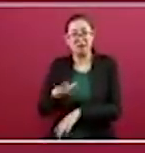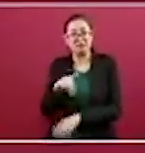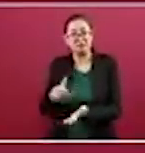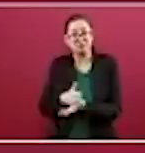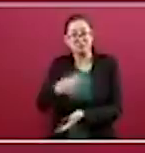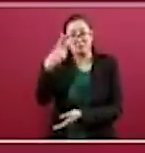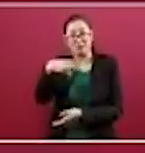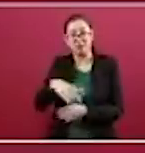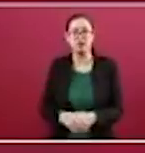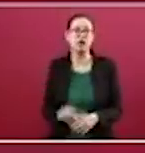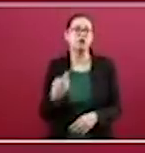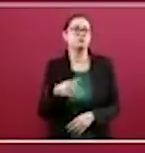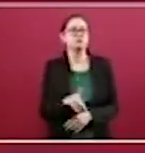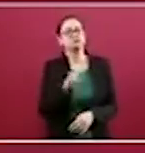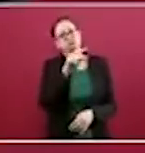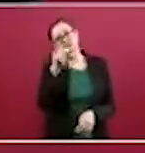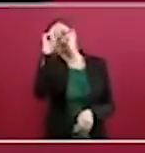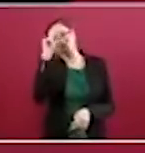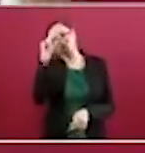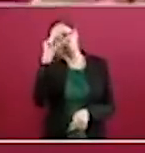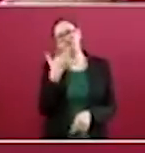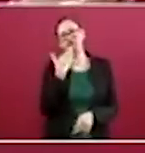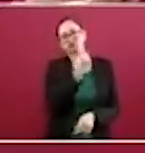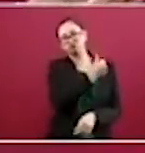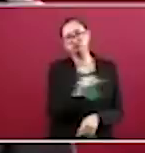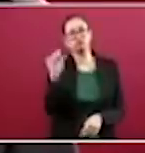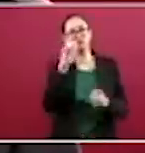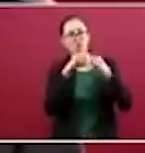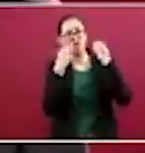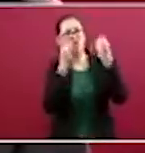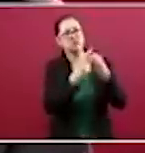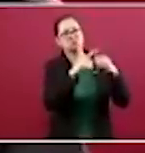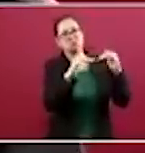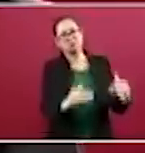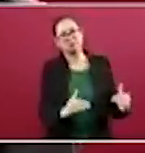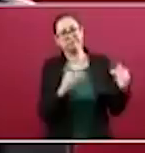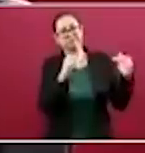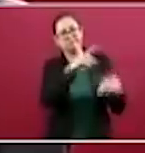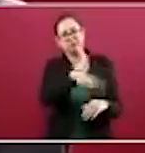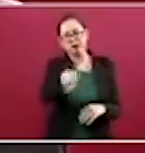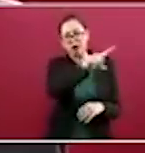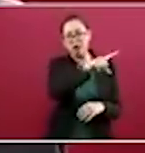los expertos y los de las organizaciones